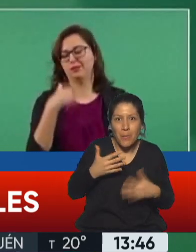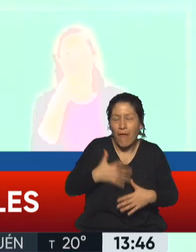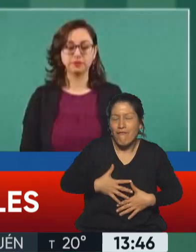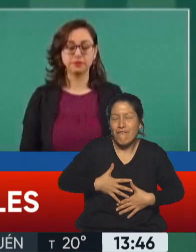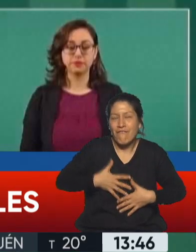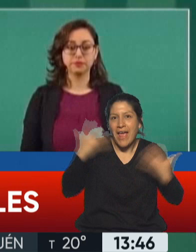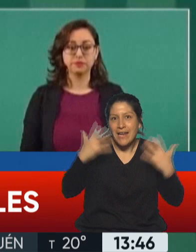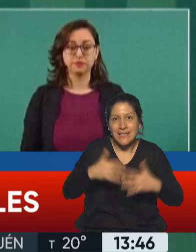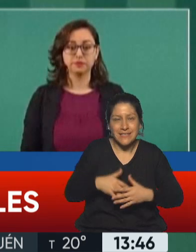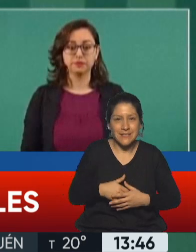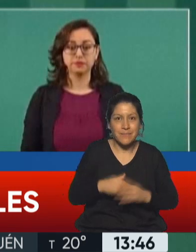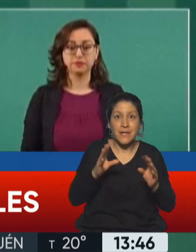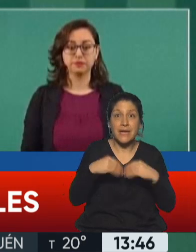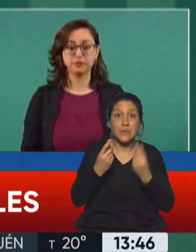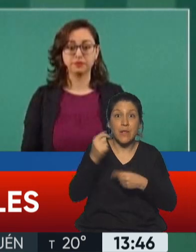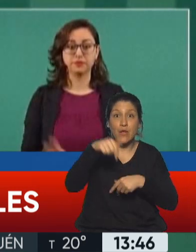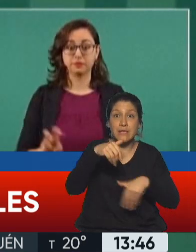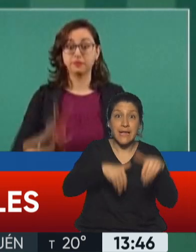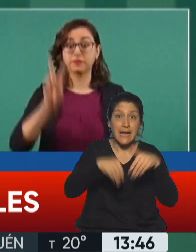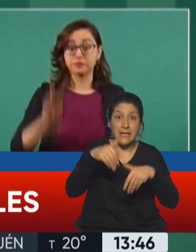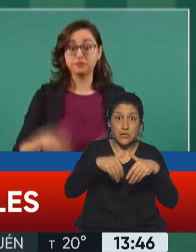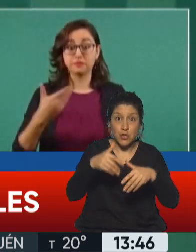Feliz, feliz. Como resultado de esta elección,